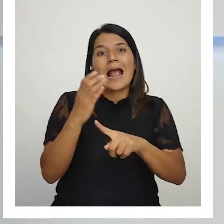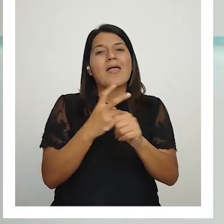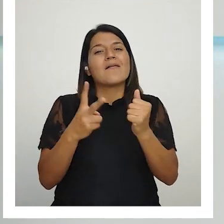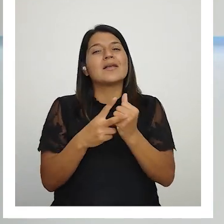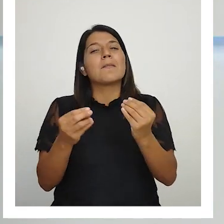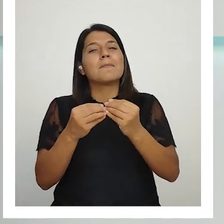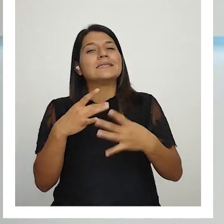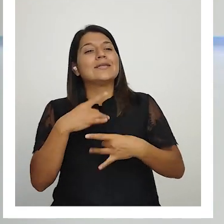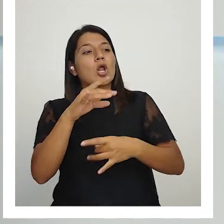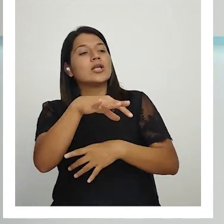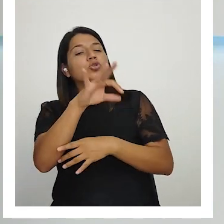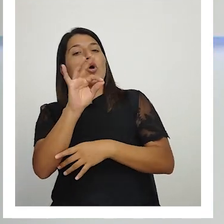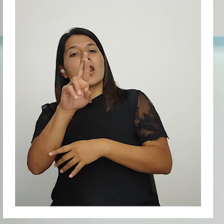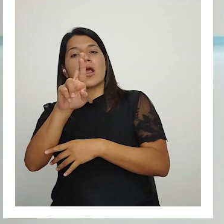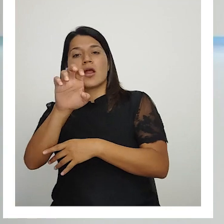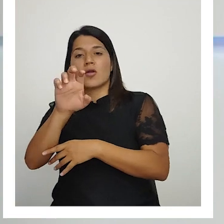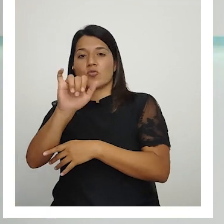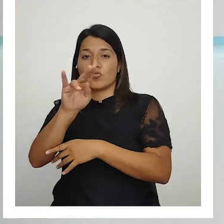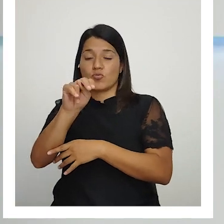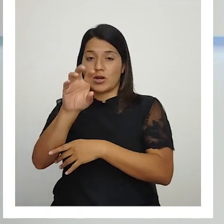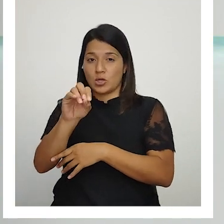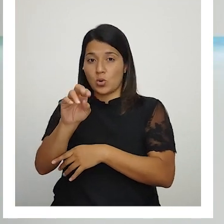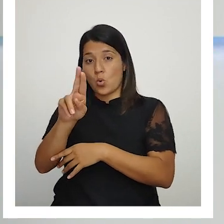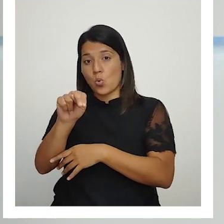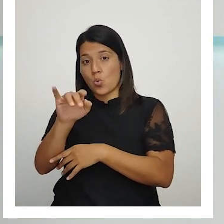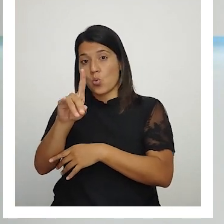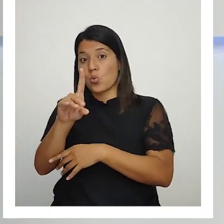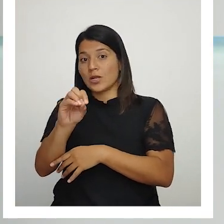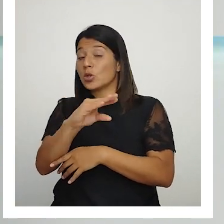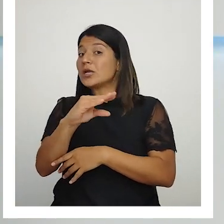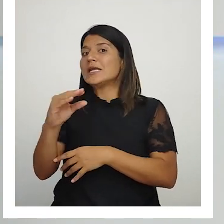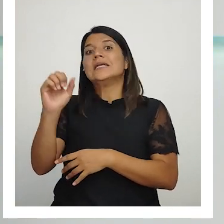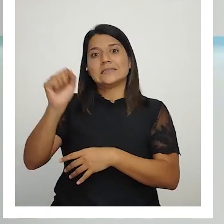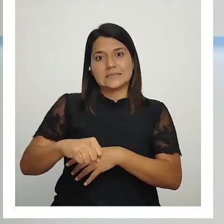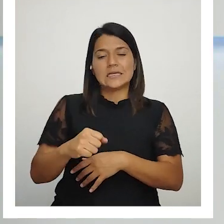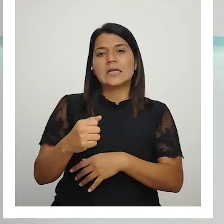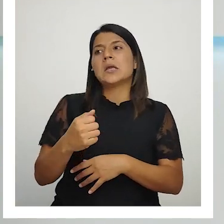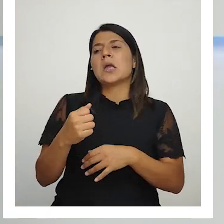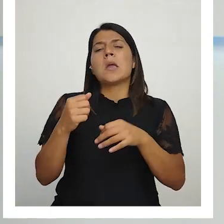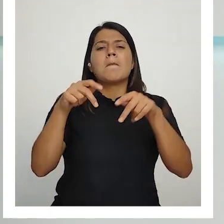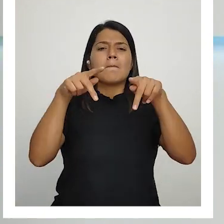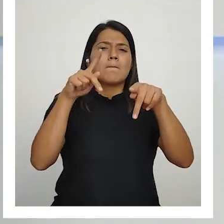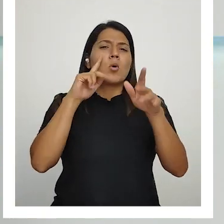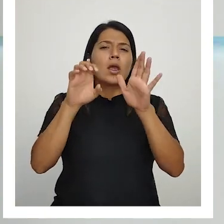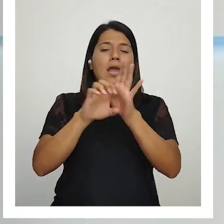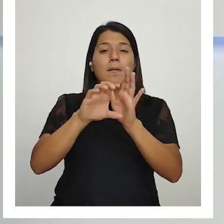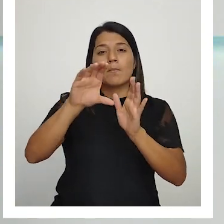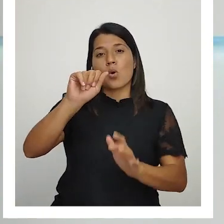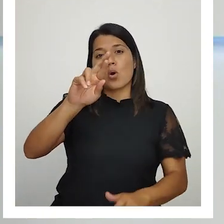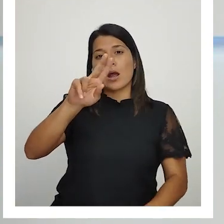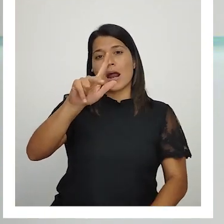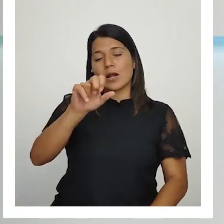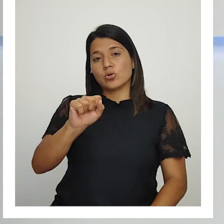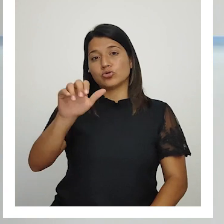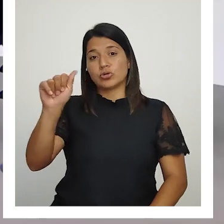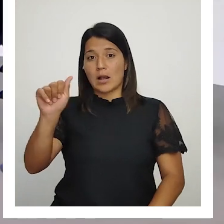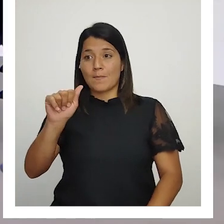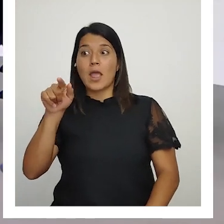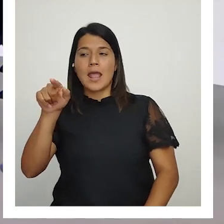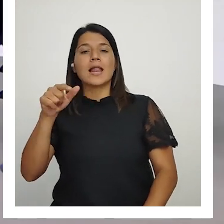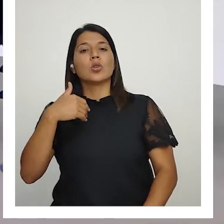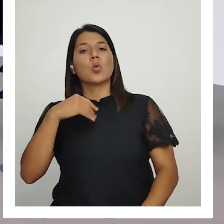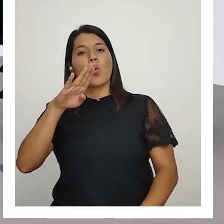a la oferta tradicional. Y sí, en efecto, hemos tenido pues personas como por ejemplo don Carlos Alvarado, que fue becario del